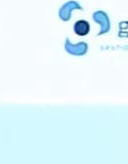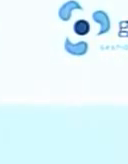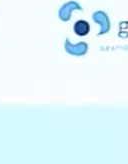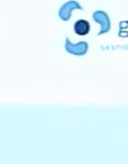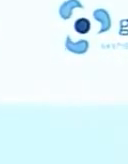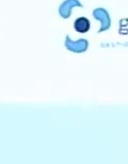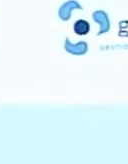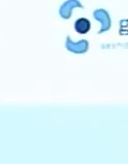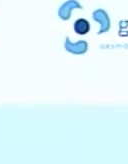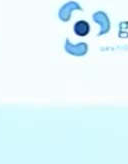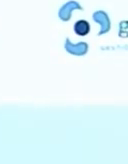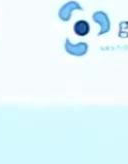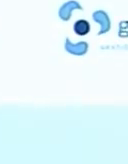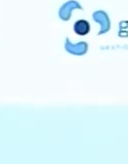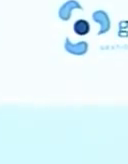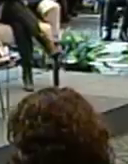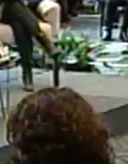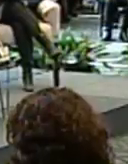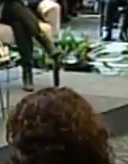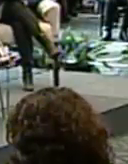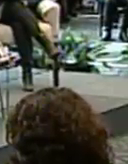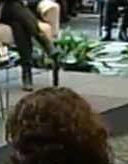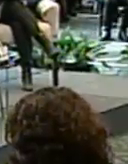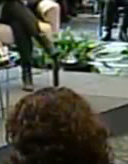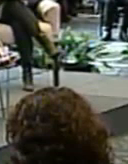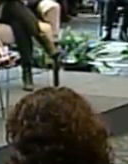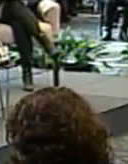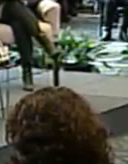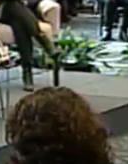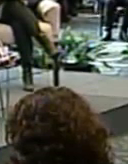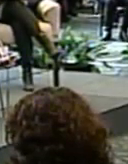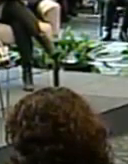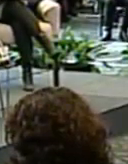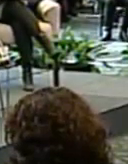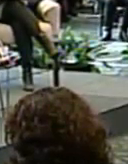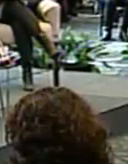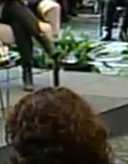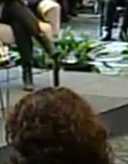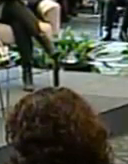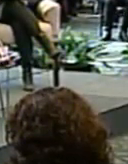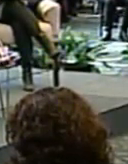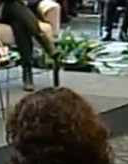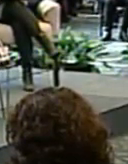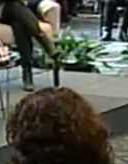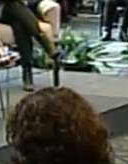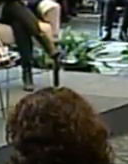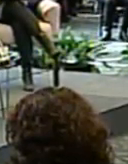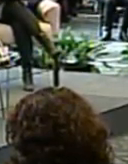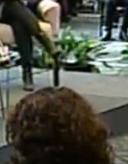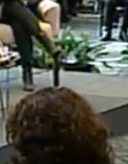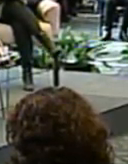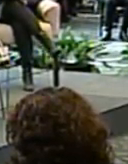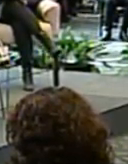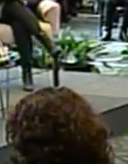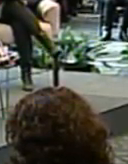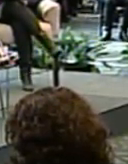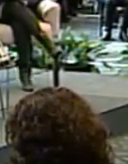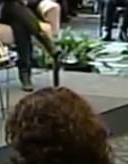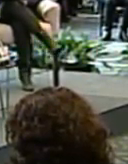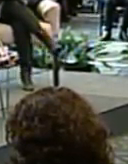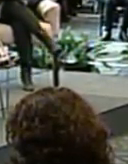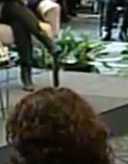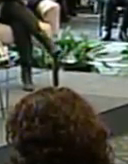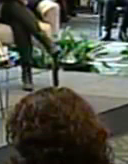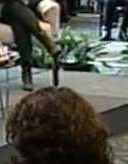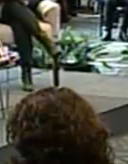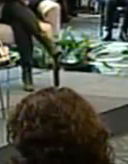la necesidad de establecer vínculos institucionales para aportar información sobre las problemáticas de la gestión